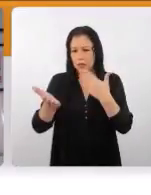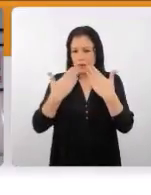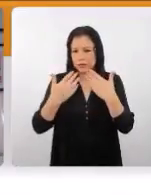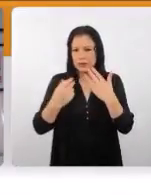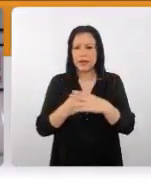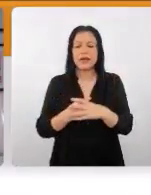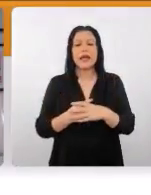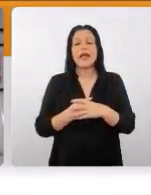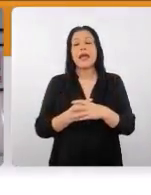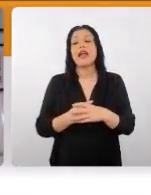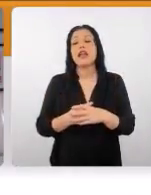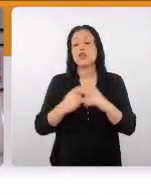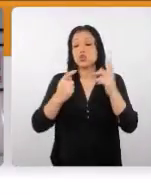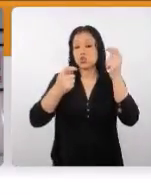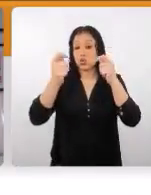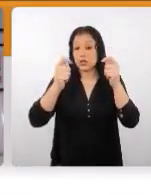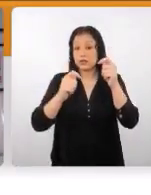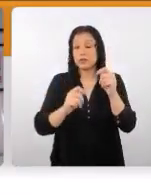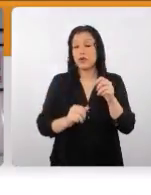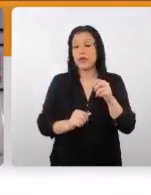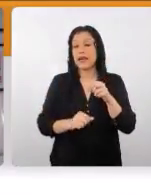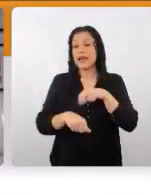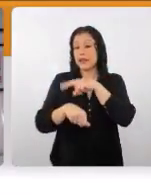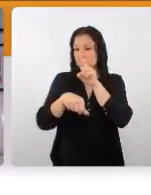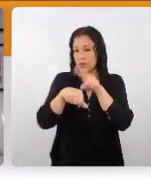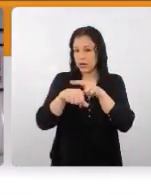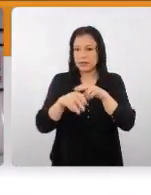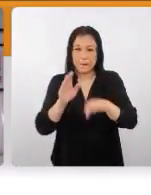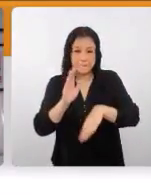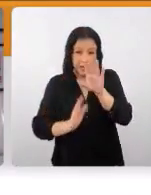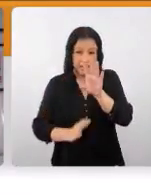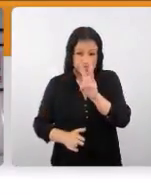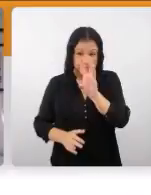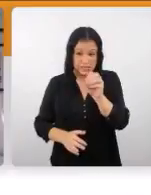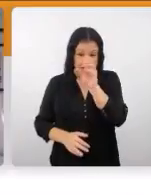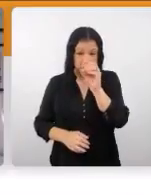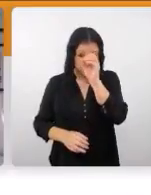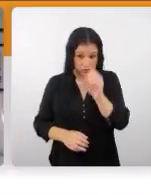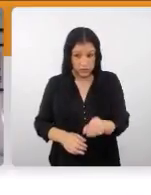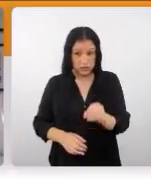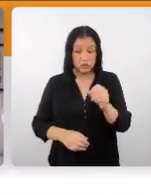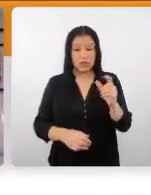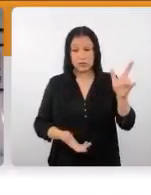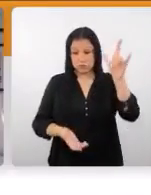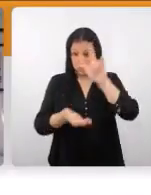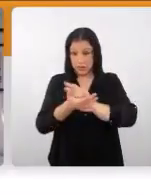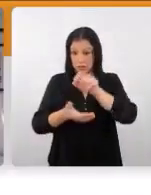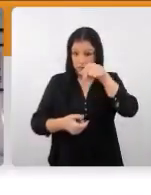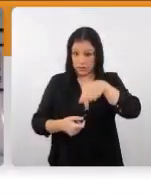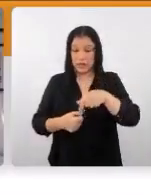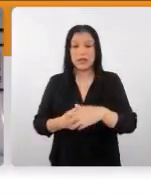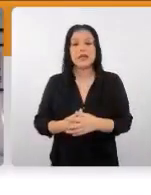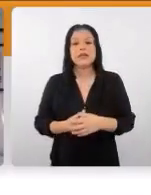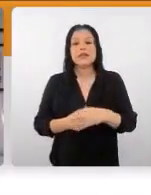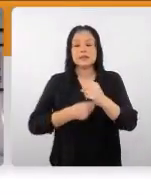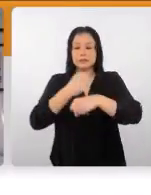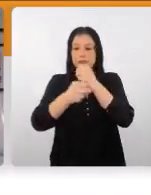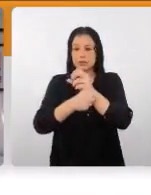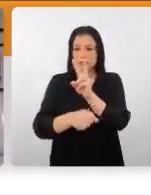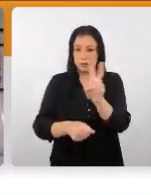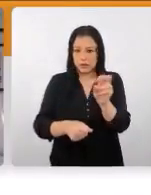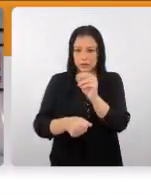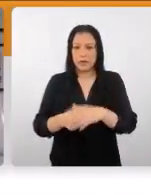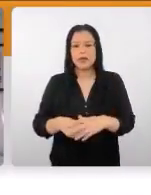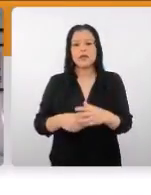turismo de naturaleza, ¿okay? Más del 60% de los alemanes que visitaron nuestro país en el 2020